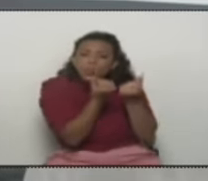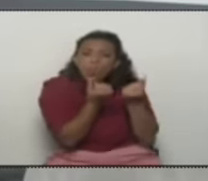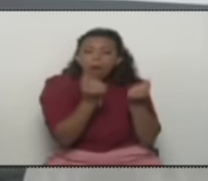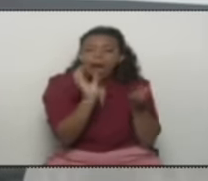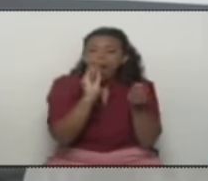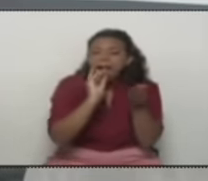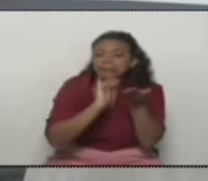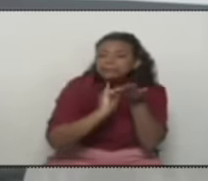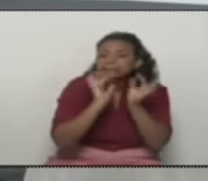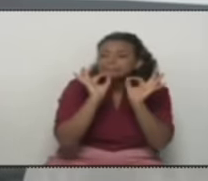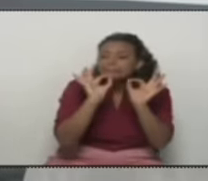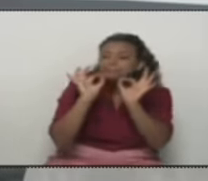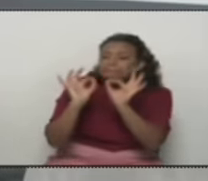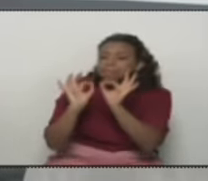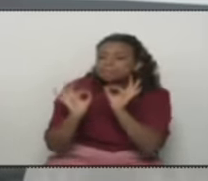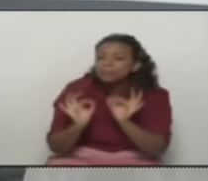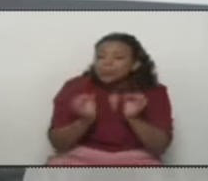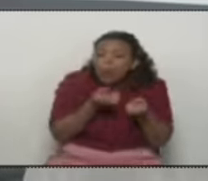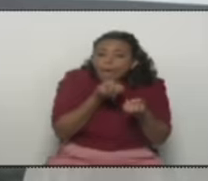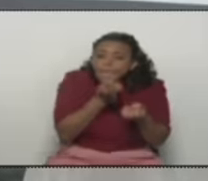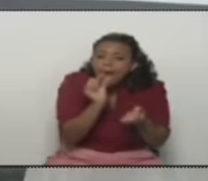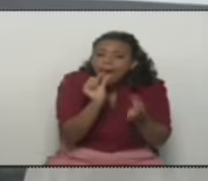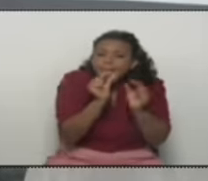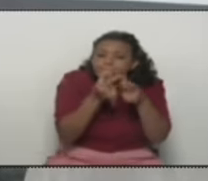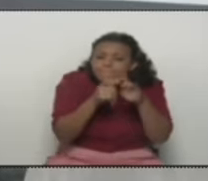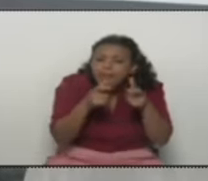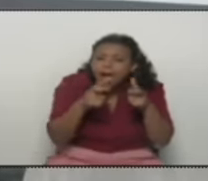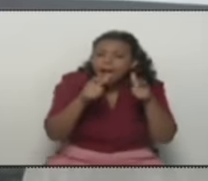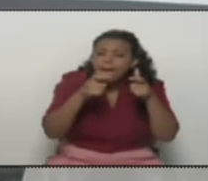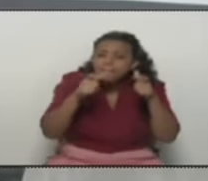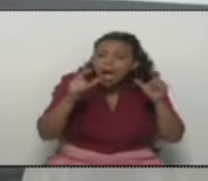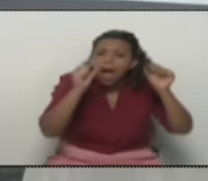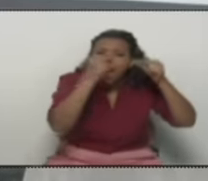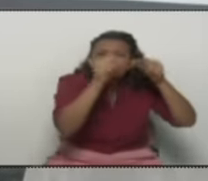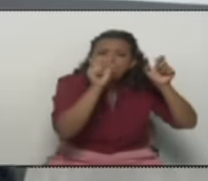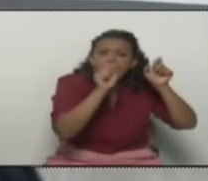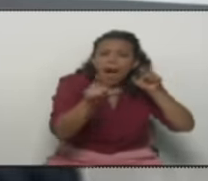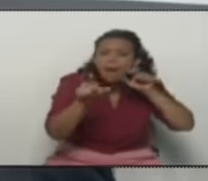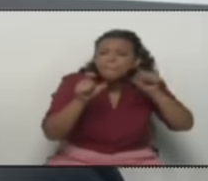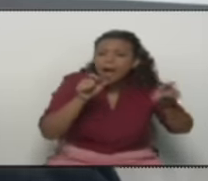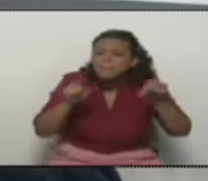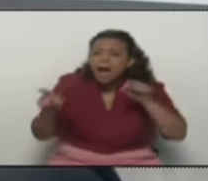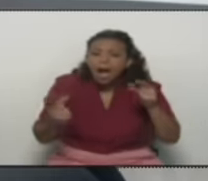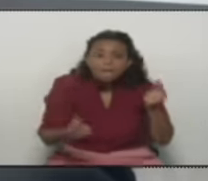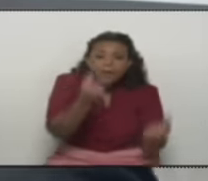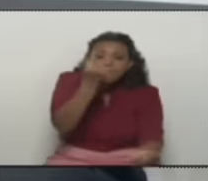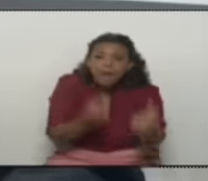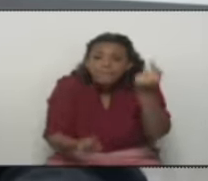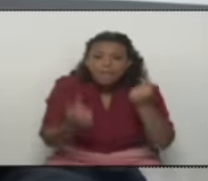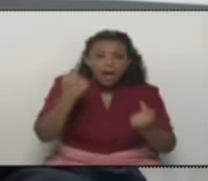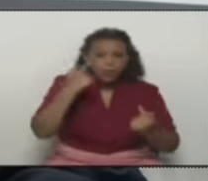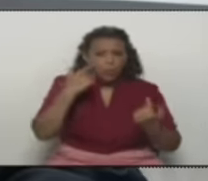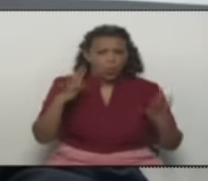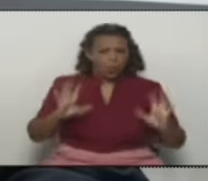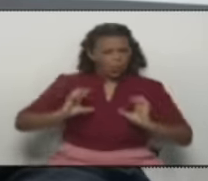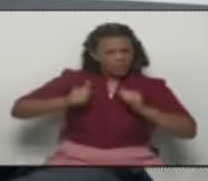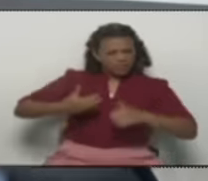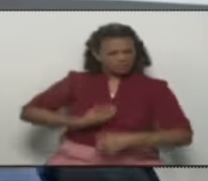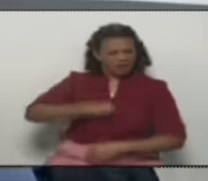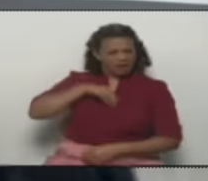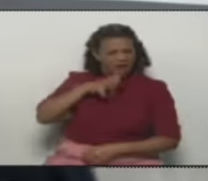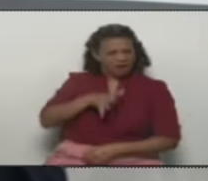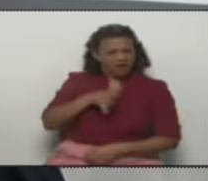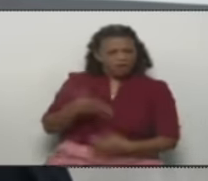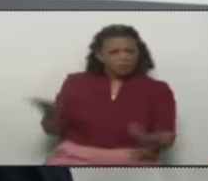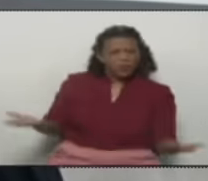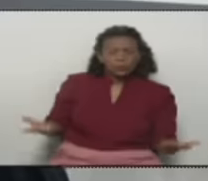sensibilidad de cuándo aumentando el número de noticias, cuándo aparecen ciertos voceros, y algo estaba pasando, se estaba calentando el ambiente. Y eso